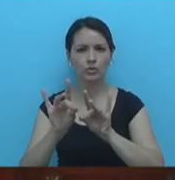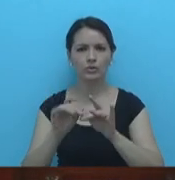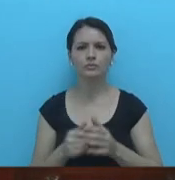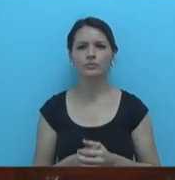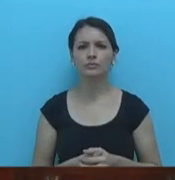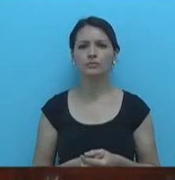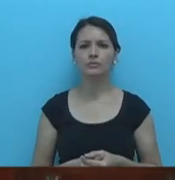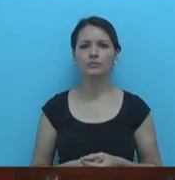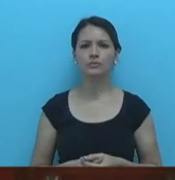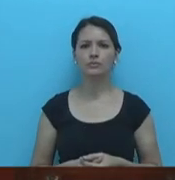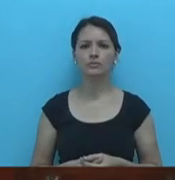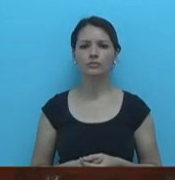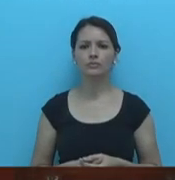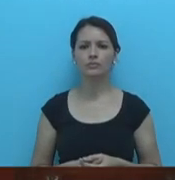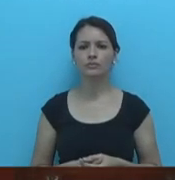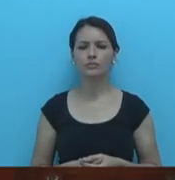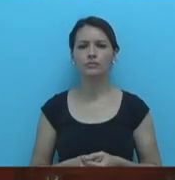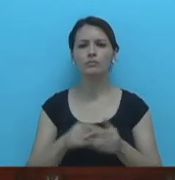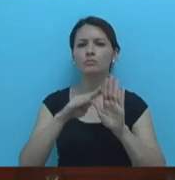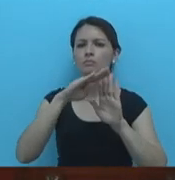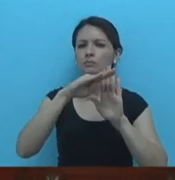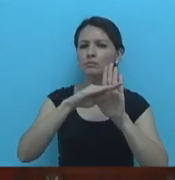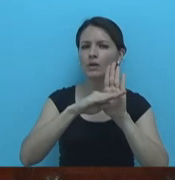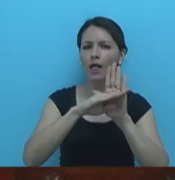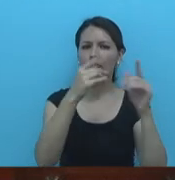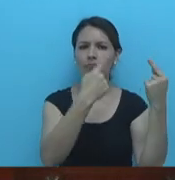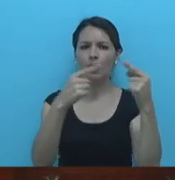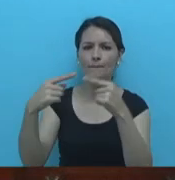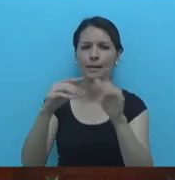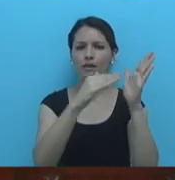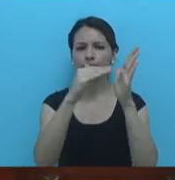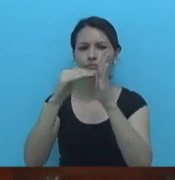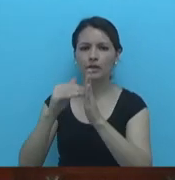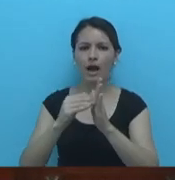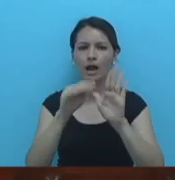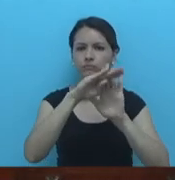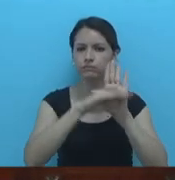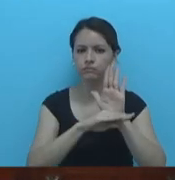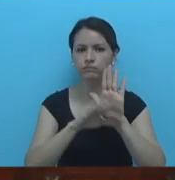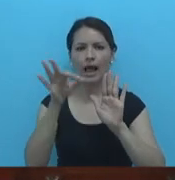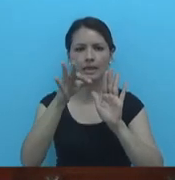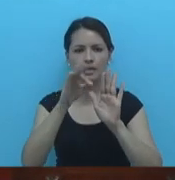artículo 3, la descripción de los puestos y las condiciones generales y particulares se encuentran detalladas en el anexo 1.